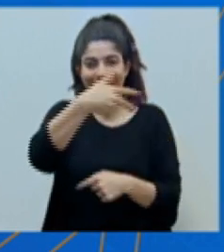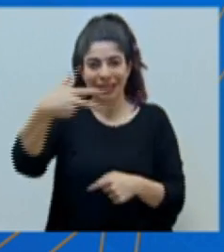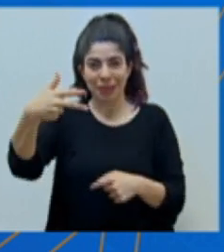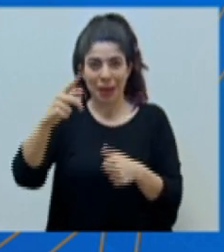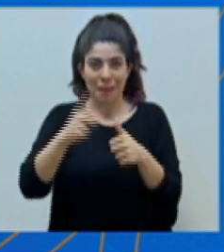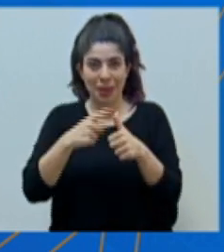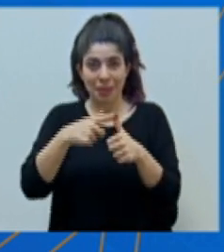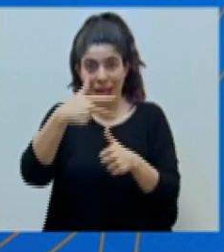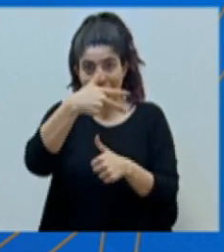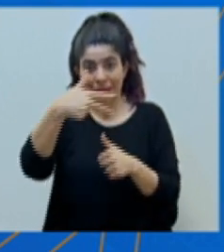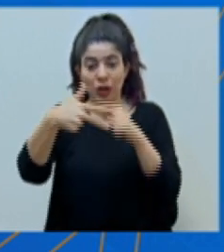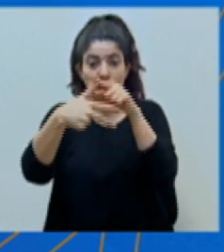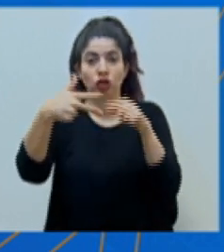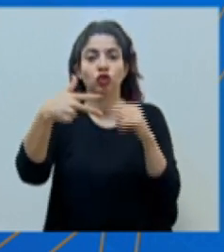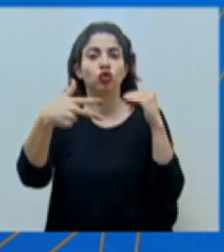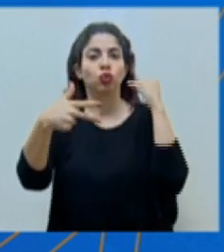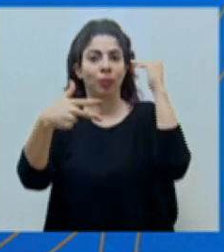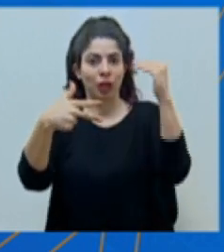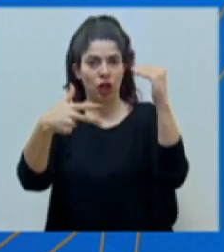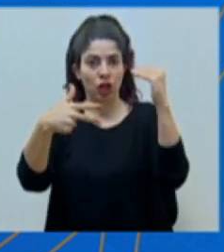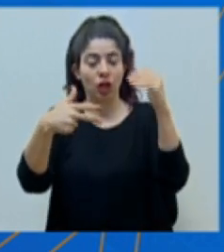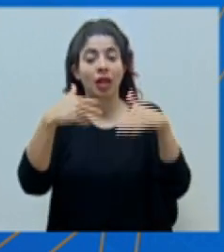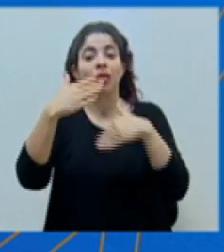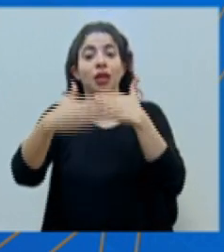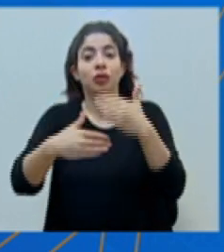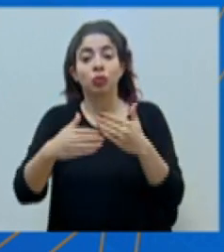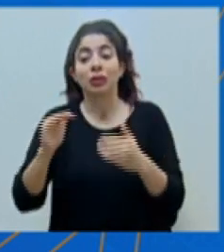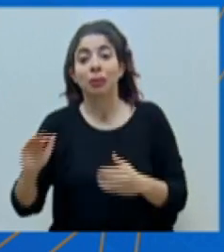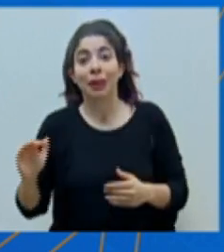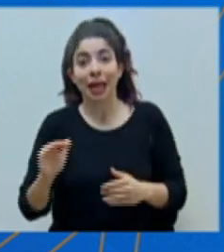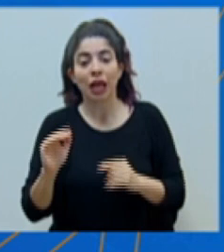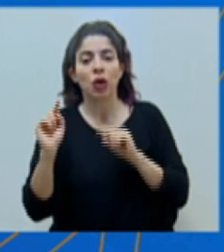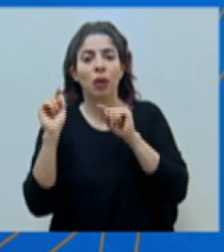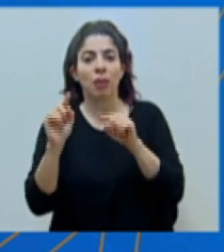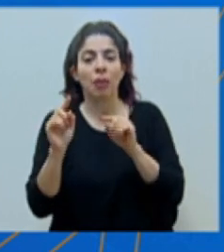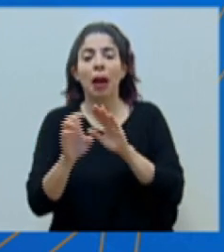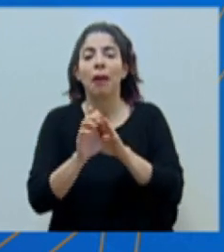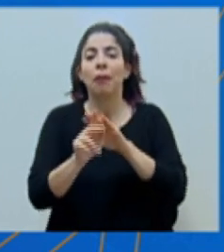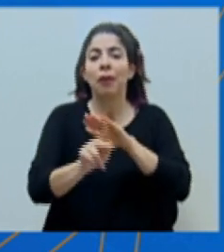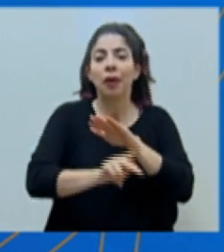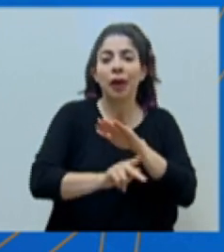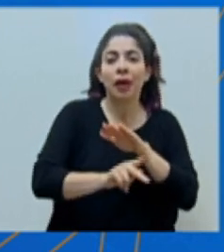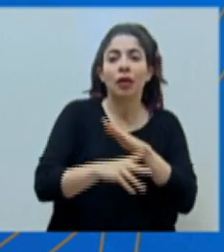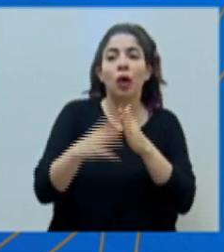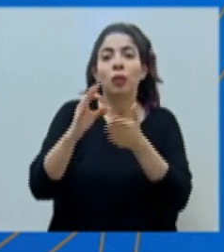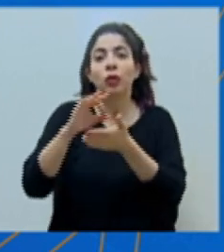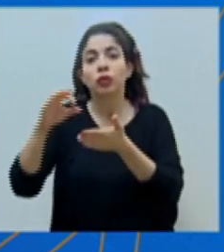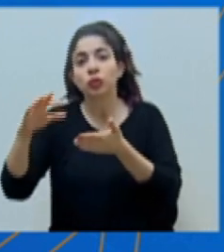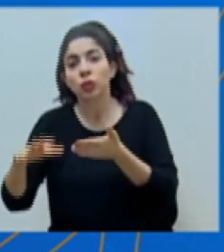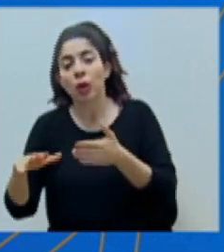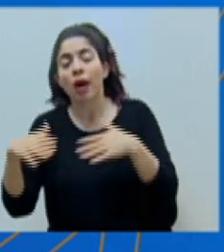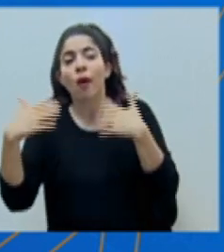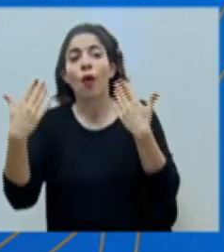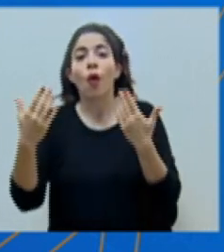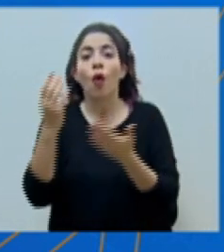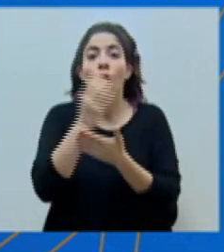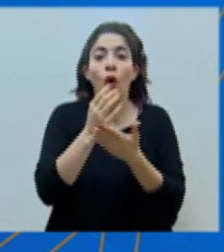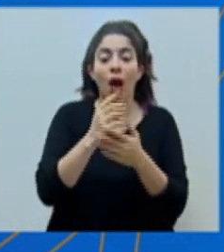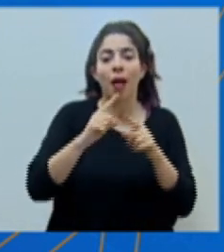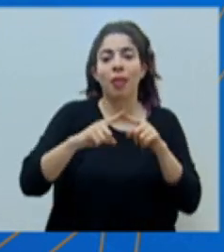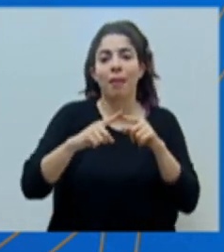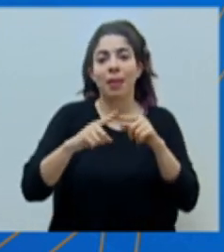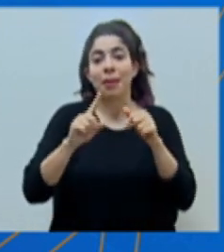los niveles superiores y luego los niveles de más pequeños, de acuerdo si es un preescolar, si es una primaria o es una